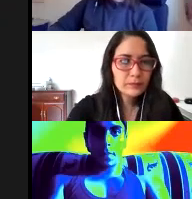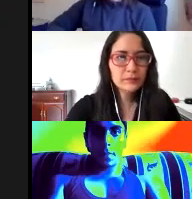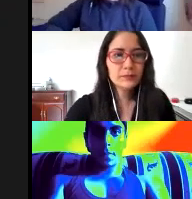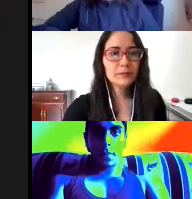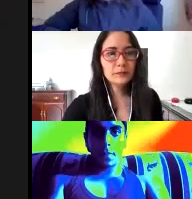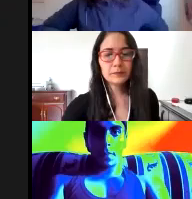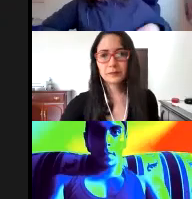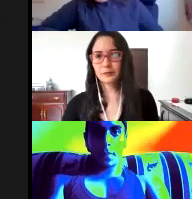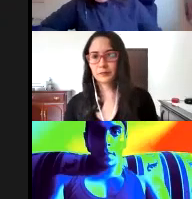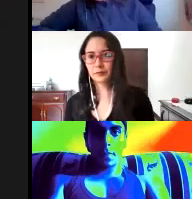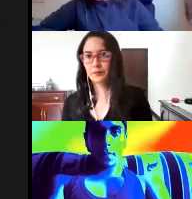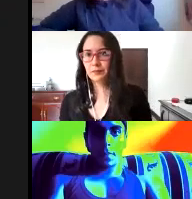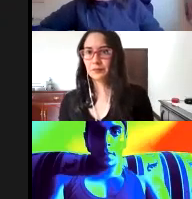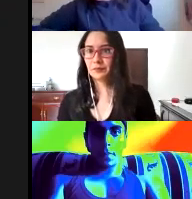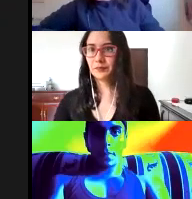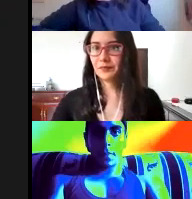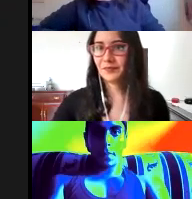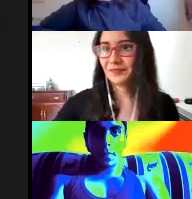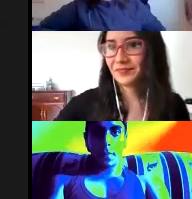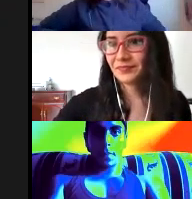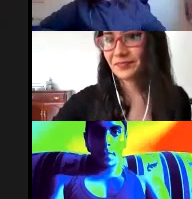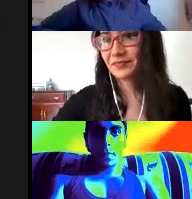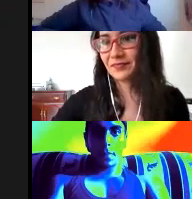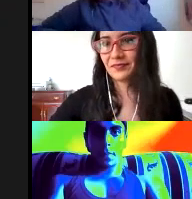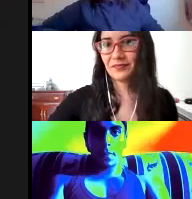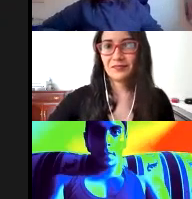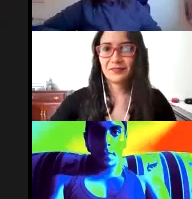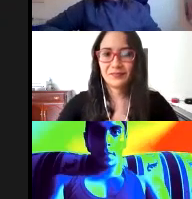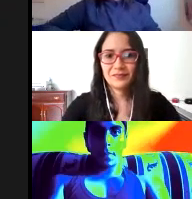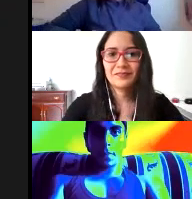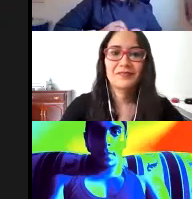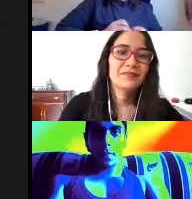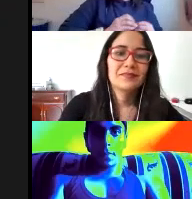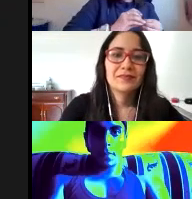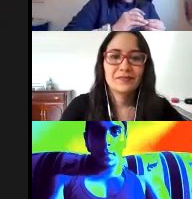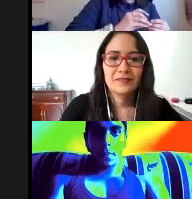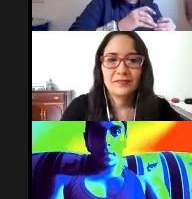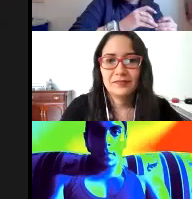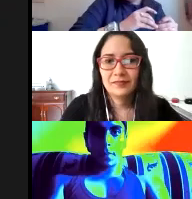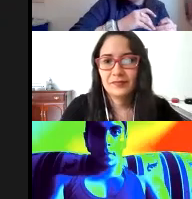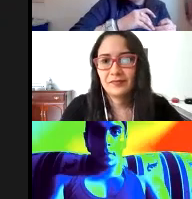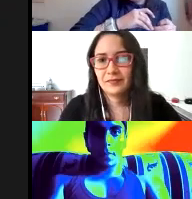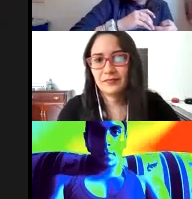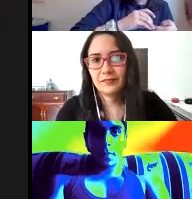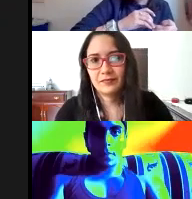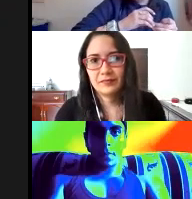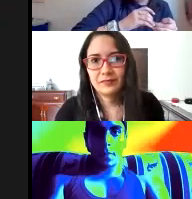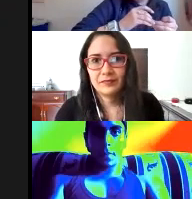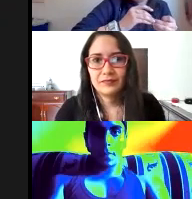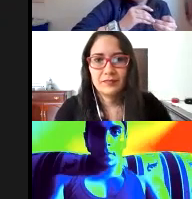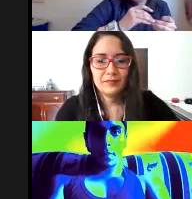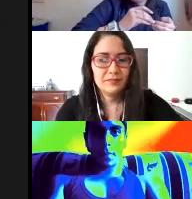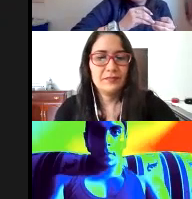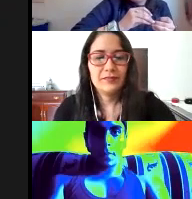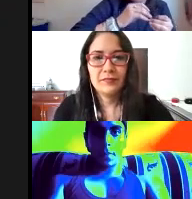No sé si tienen dudas o comentarios o si quieren que regrese algo que quedó así como muy en el